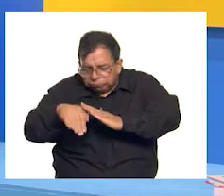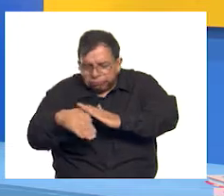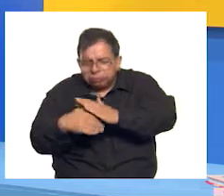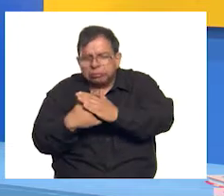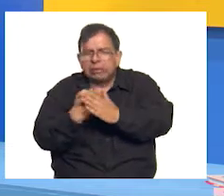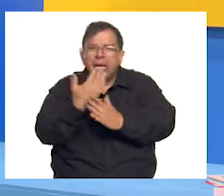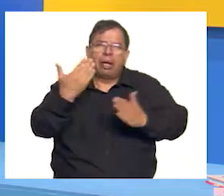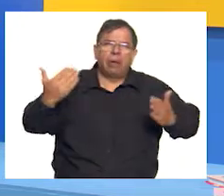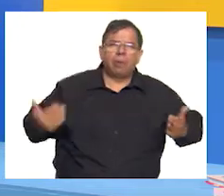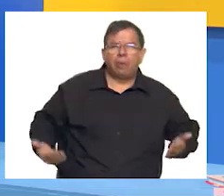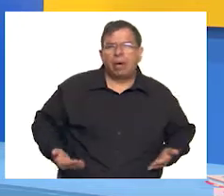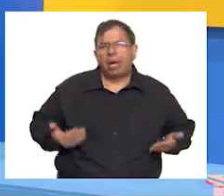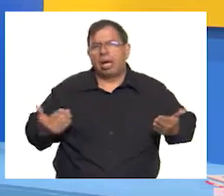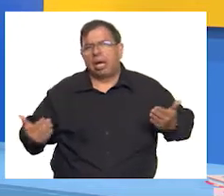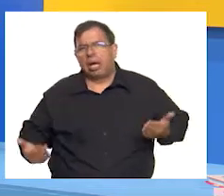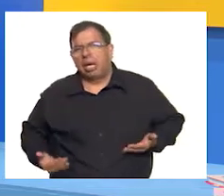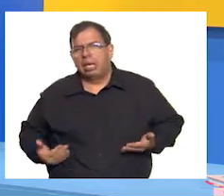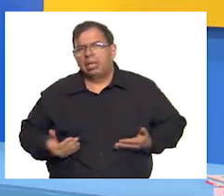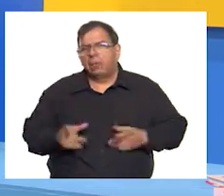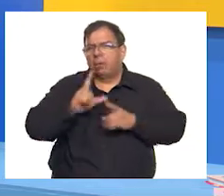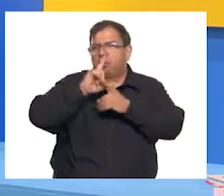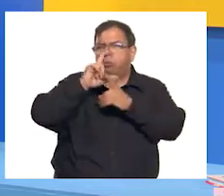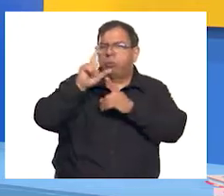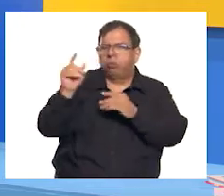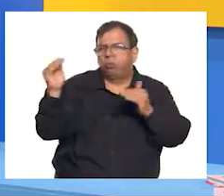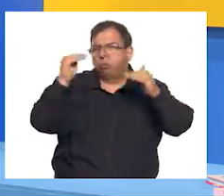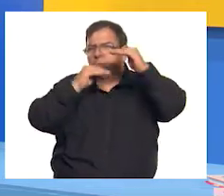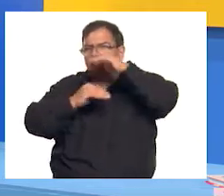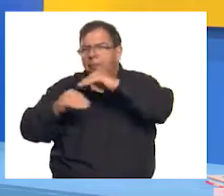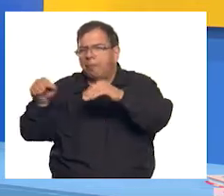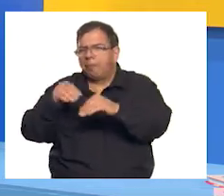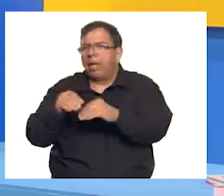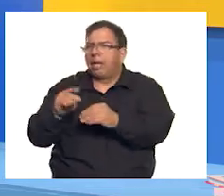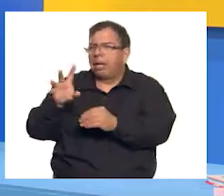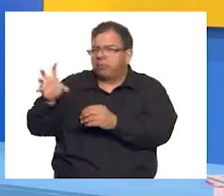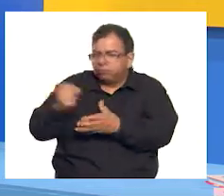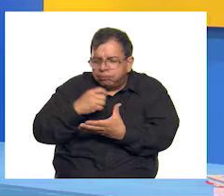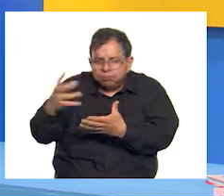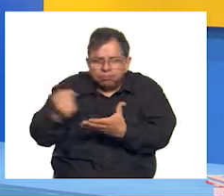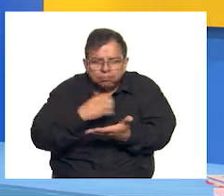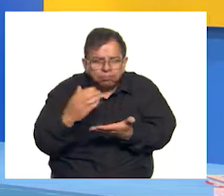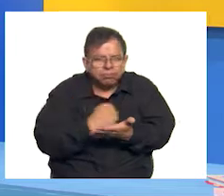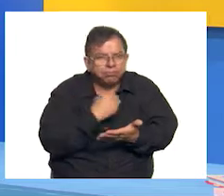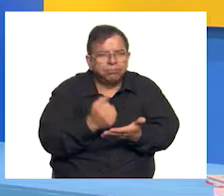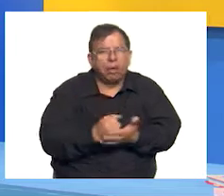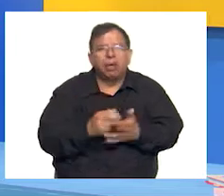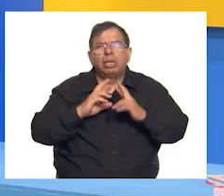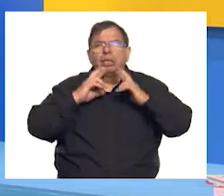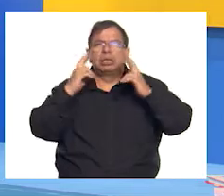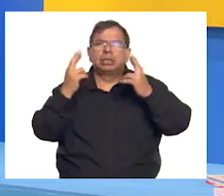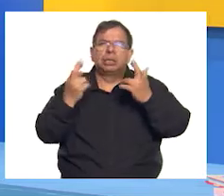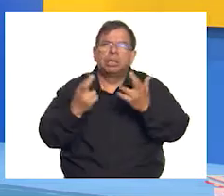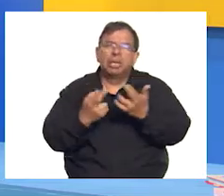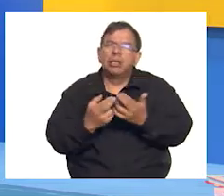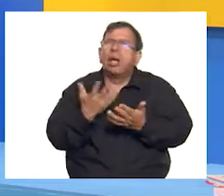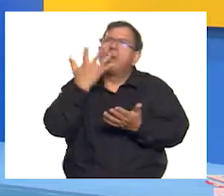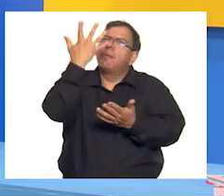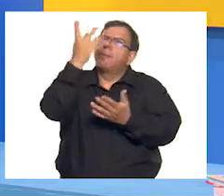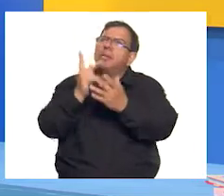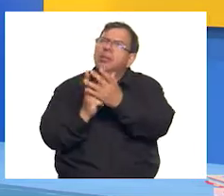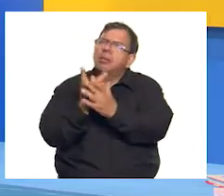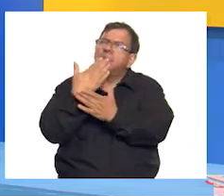bailando para después irse a la sierra a la cosecha de los piñones. Se reunían para pedir una buena cosecha